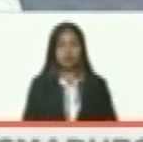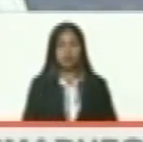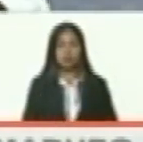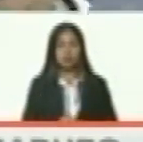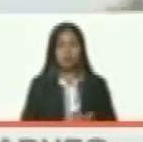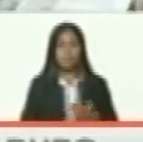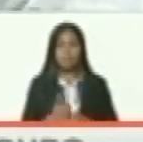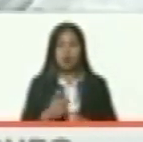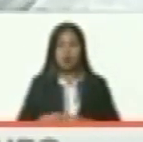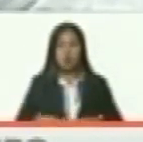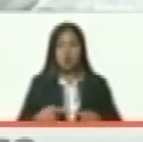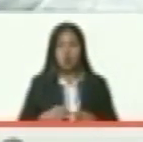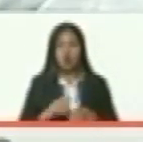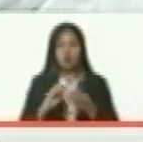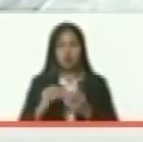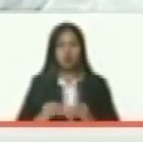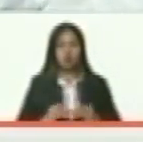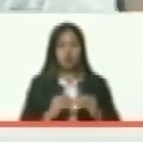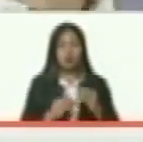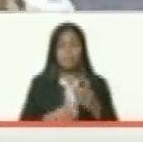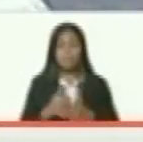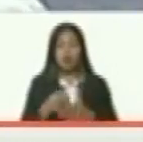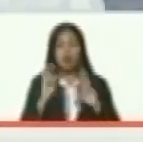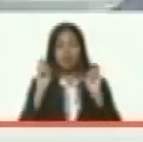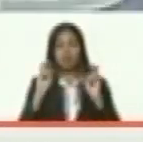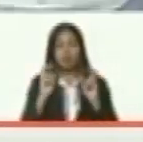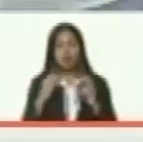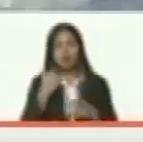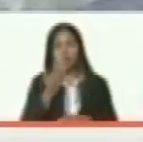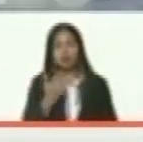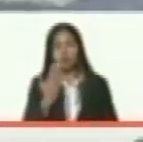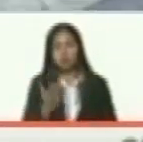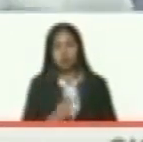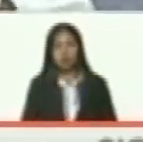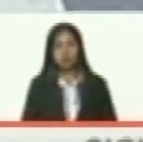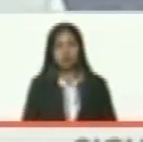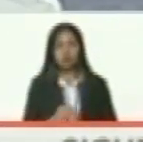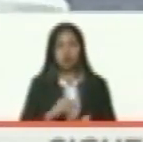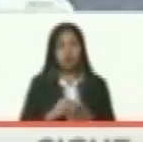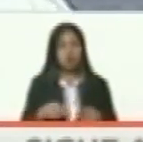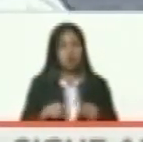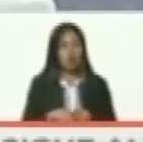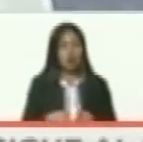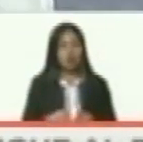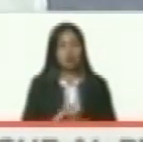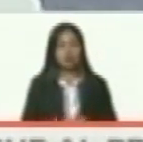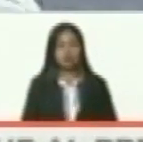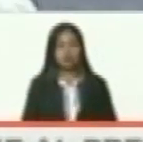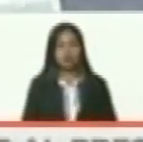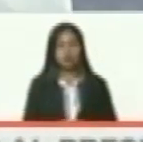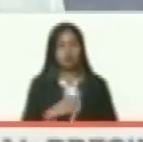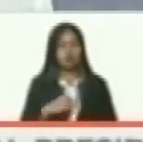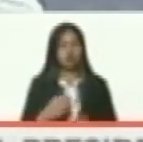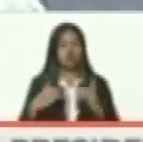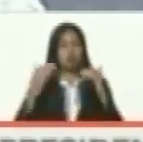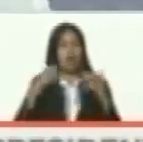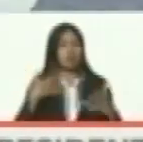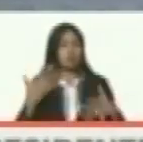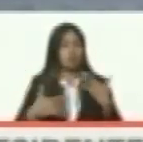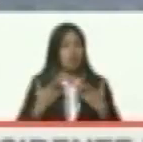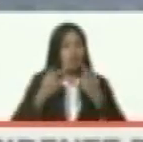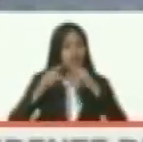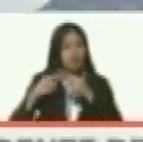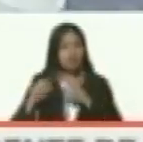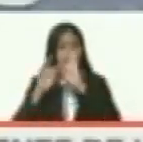residuos, desechos sólidos, reciclaje, todo el tema de la basura, para poner, además de todo lo que hacemos en grandes obras, en